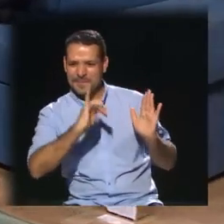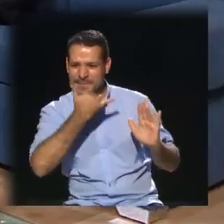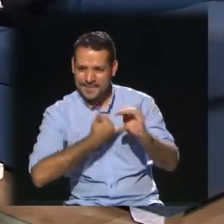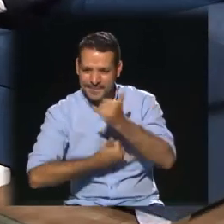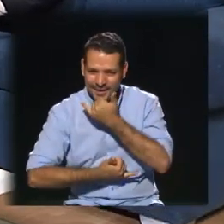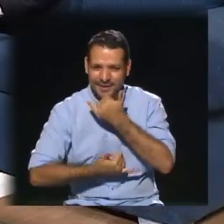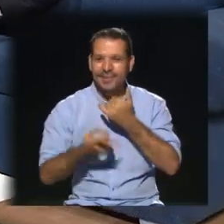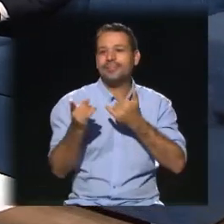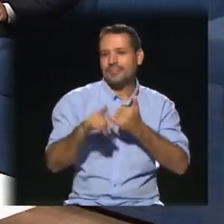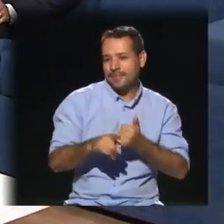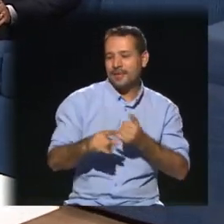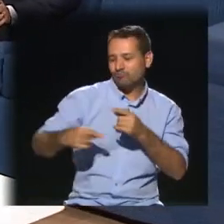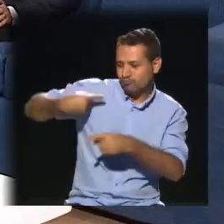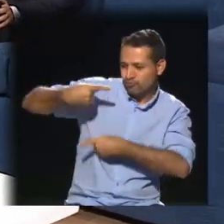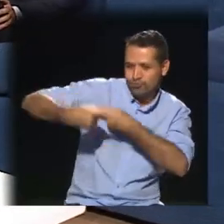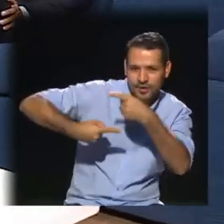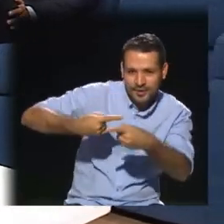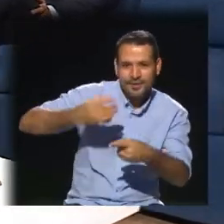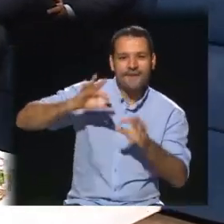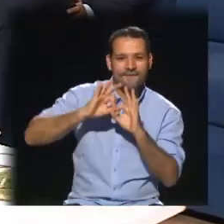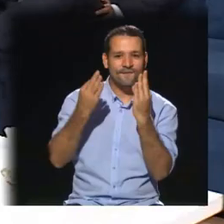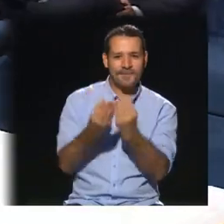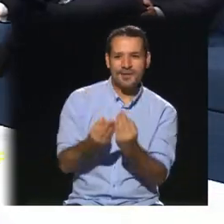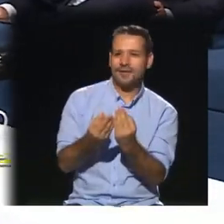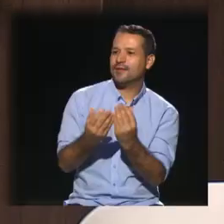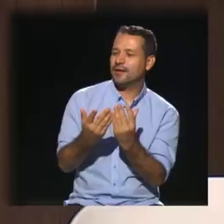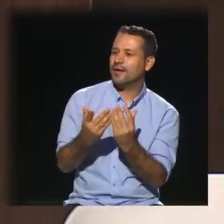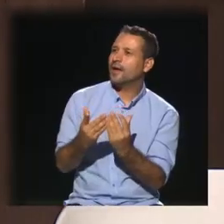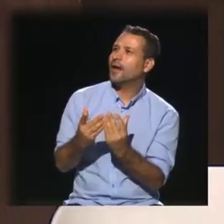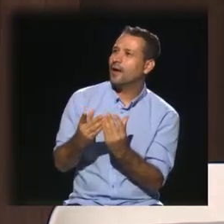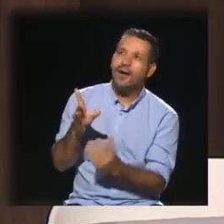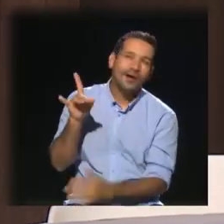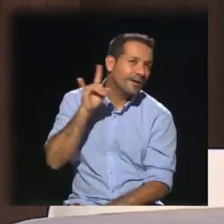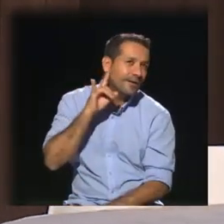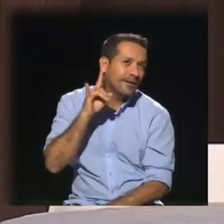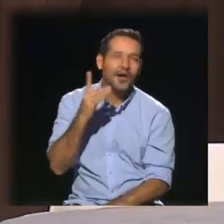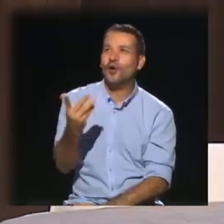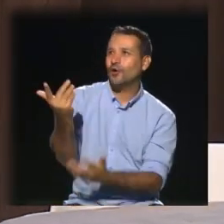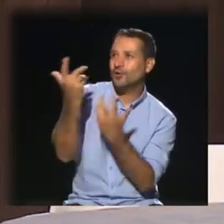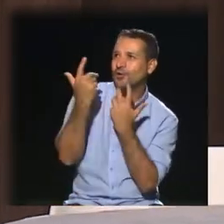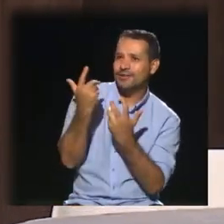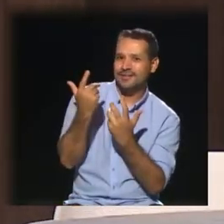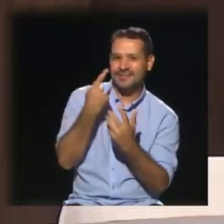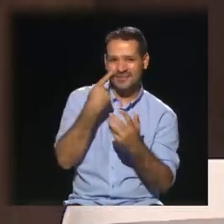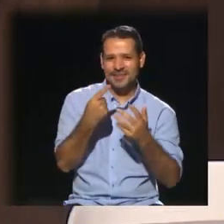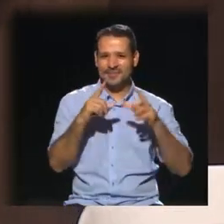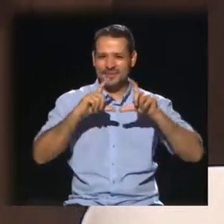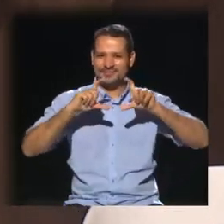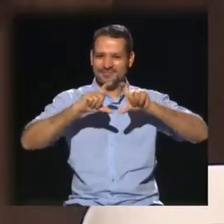herencias o tradiciones orales que van de muchas generaciones en generaciones, pero ahí vimos que como que nos rajamos en varias.